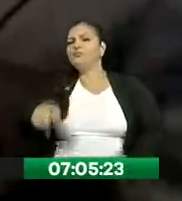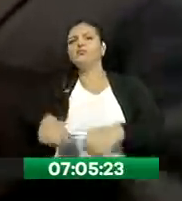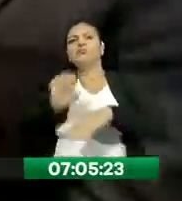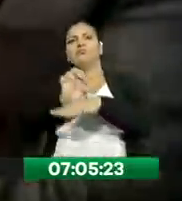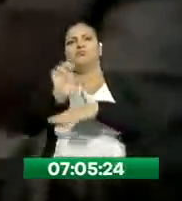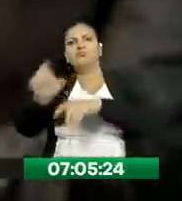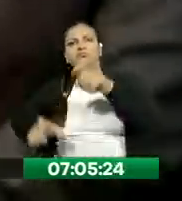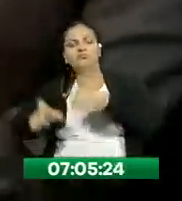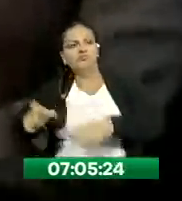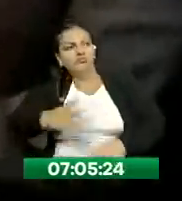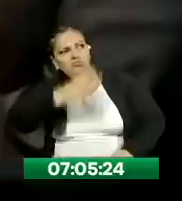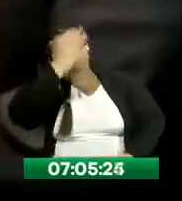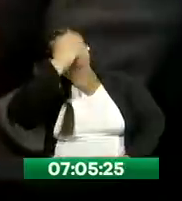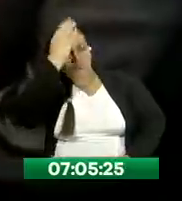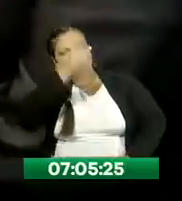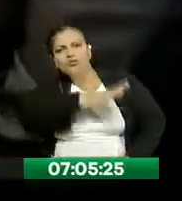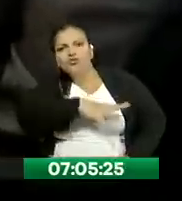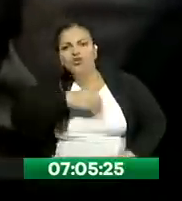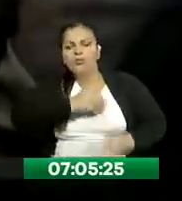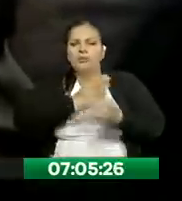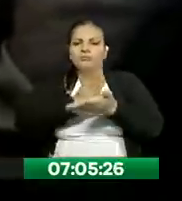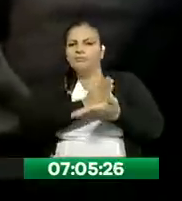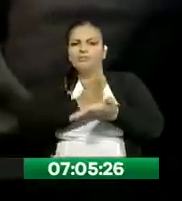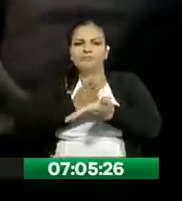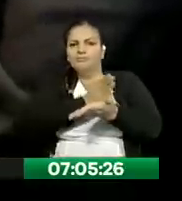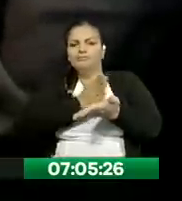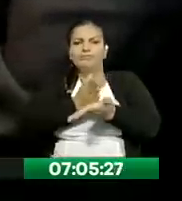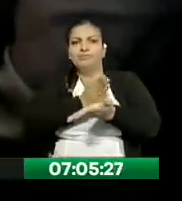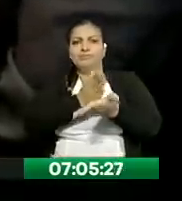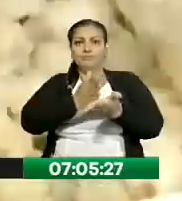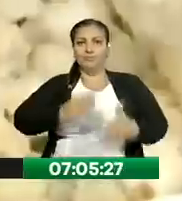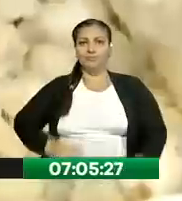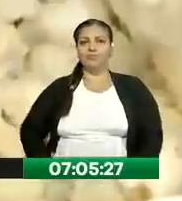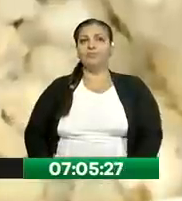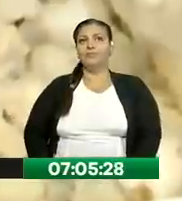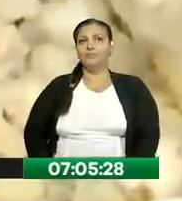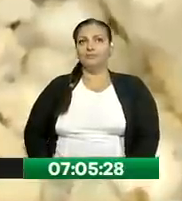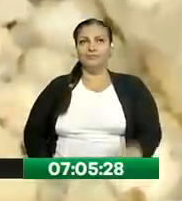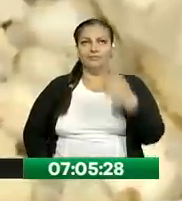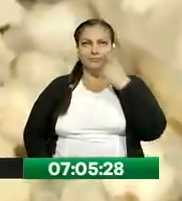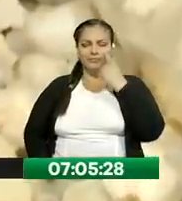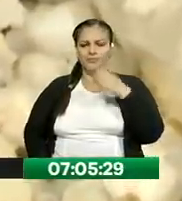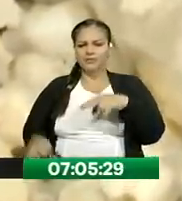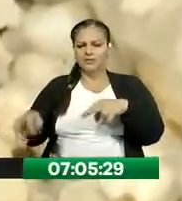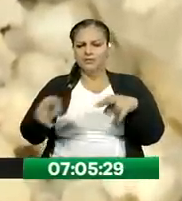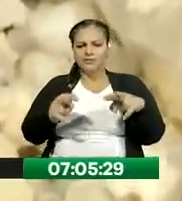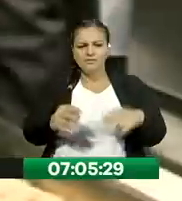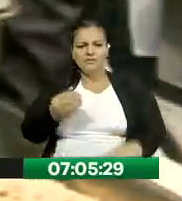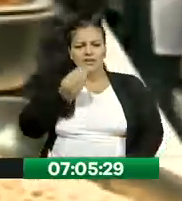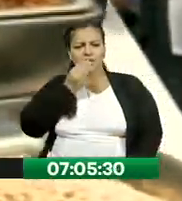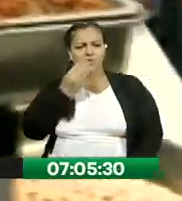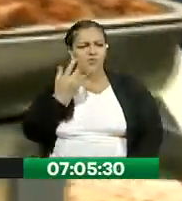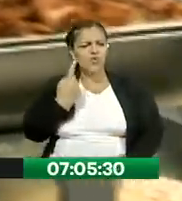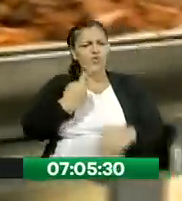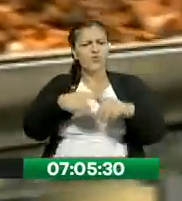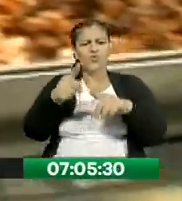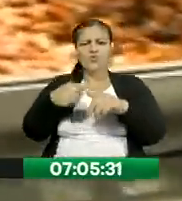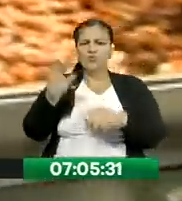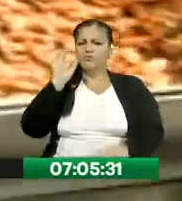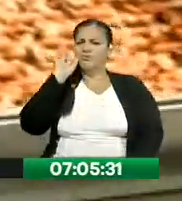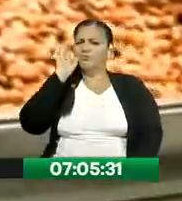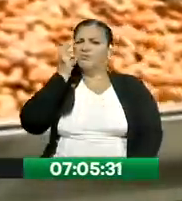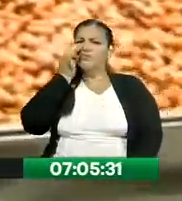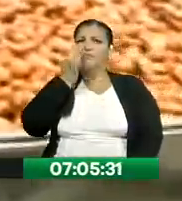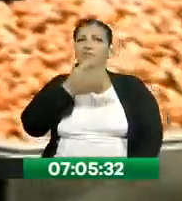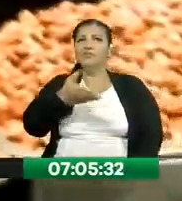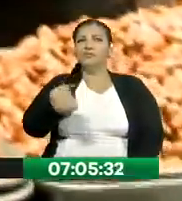Pero tanto hablar y hablar, y estando en este lugar, el apetito se abre. Y lo propio es decidirse, por ejemplo, por las tortillas o el